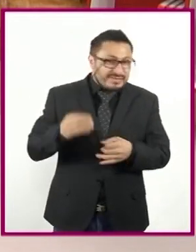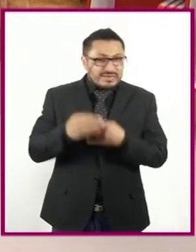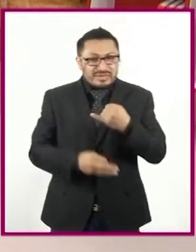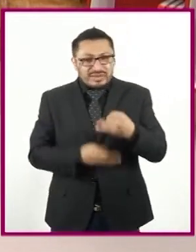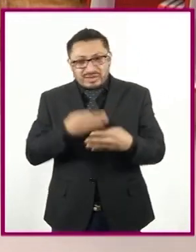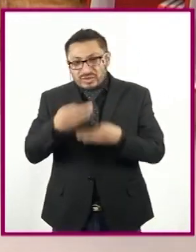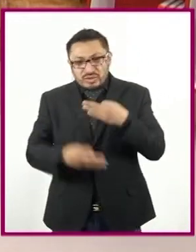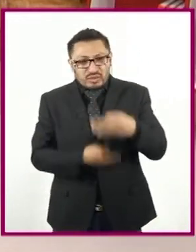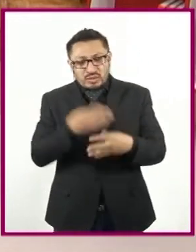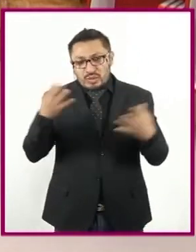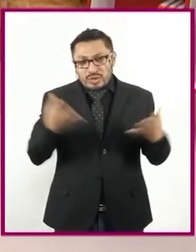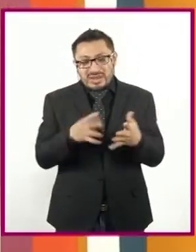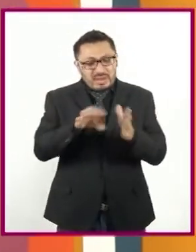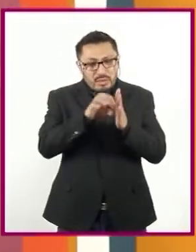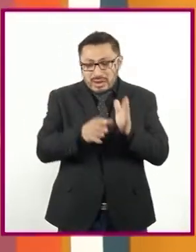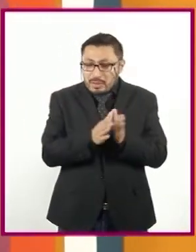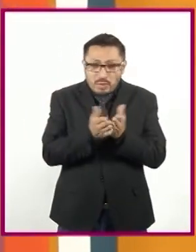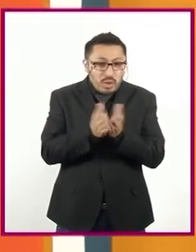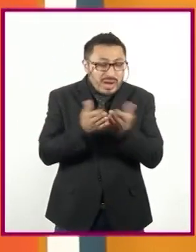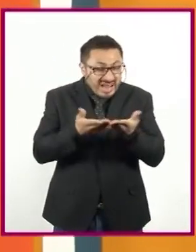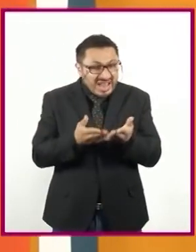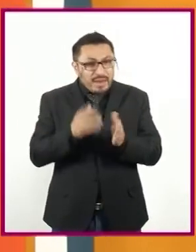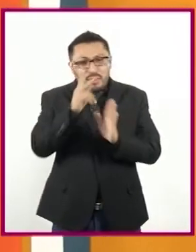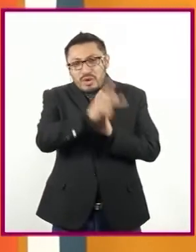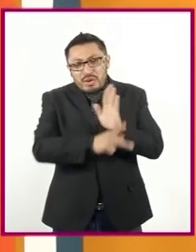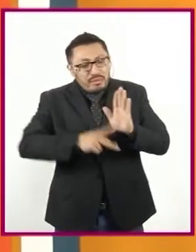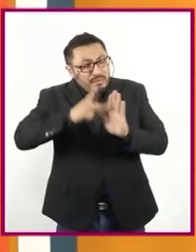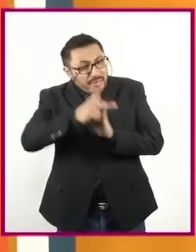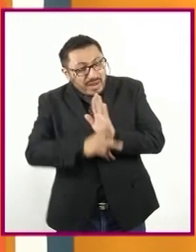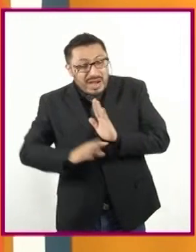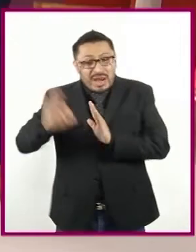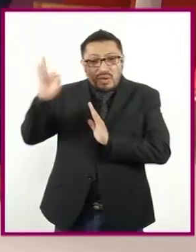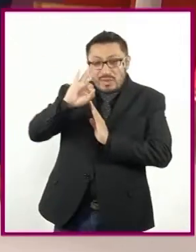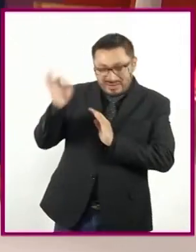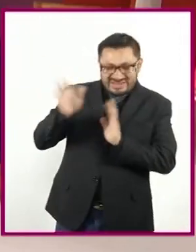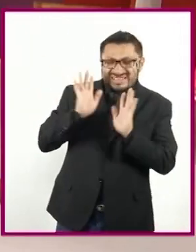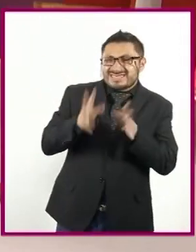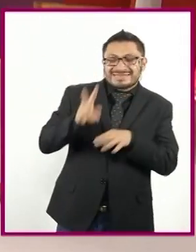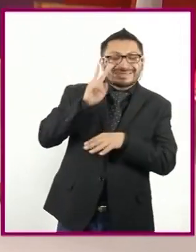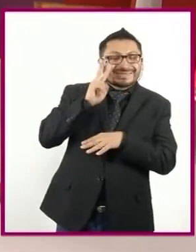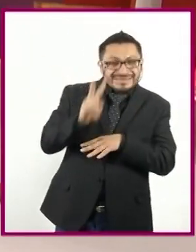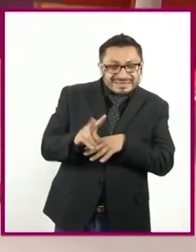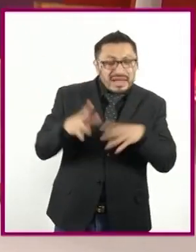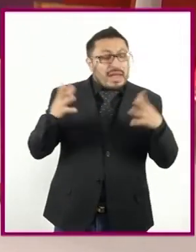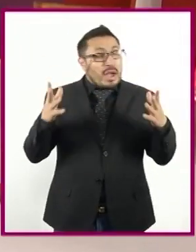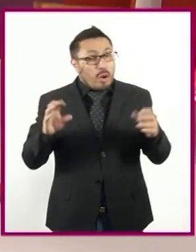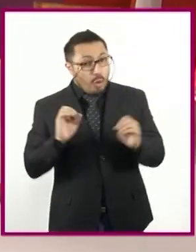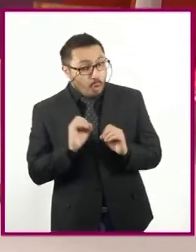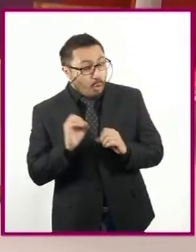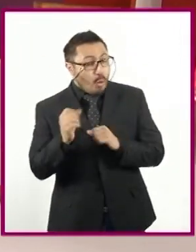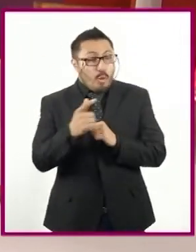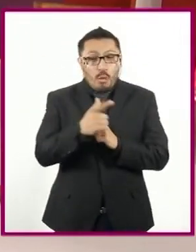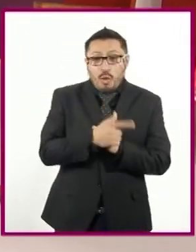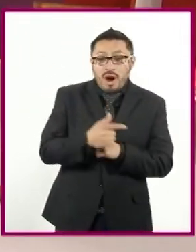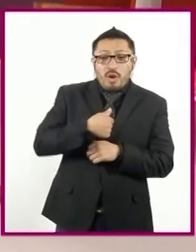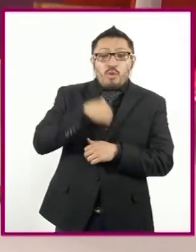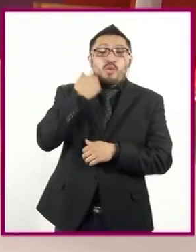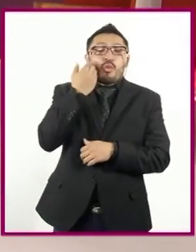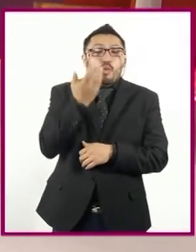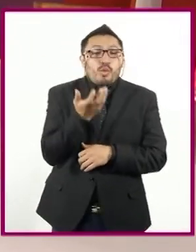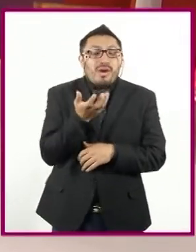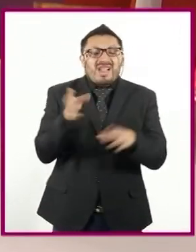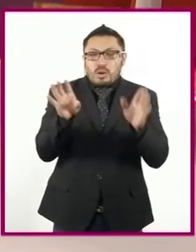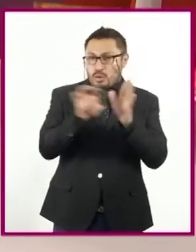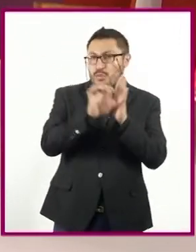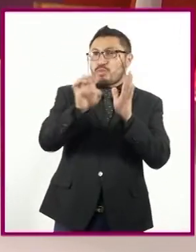Todo, por ejemplo, los libros, alguna película que tal vez se haya visto, o si tengo algo que quiero,